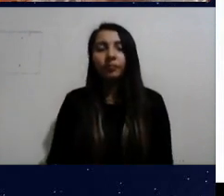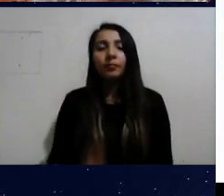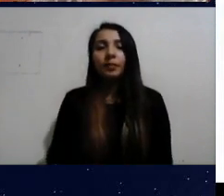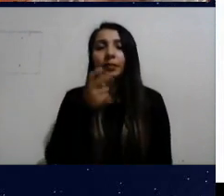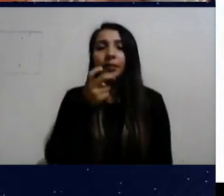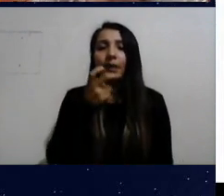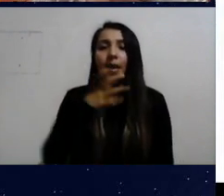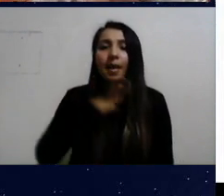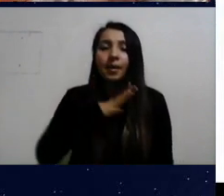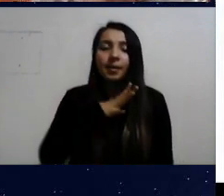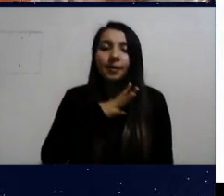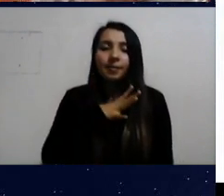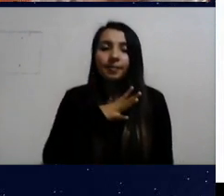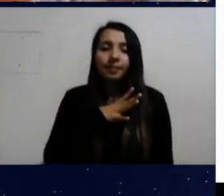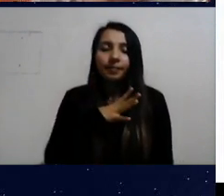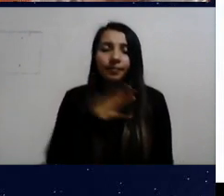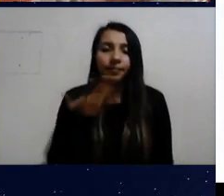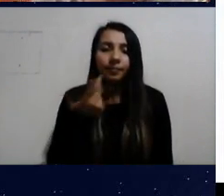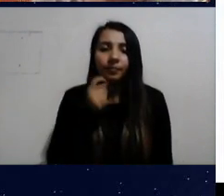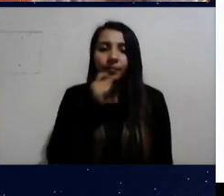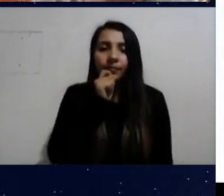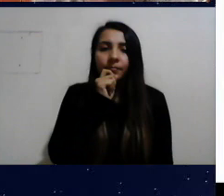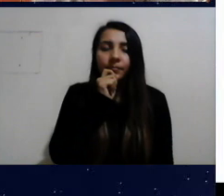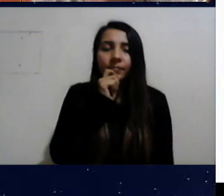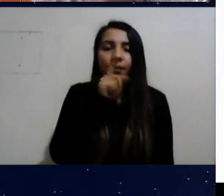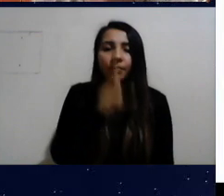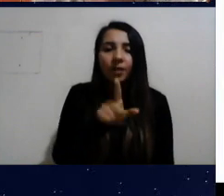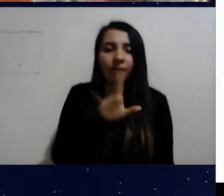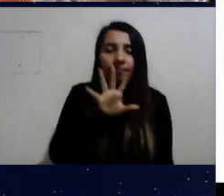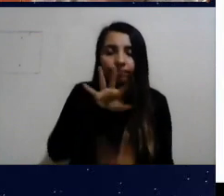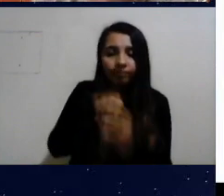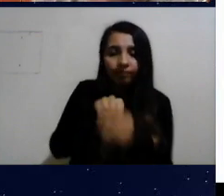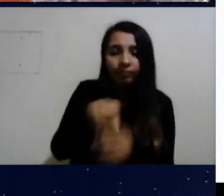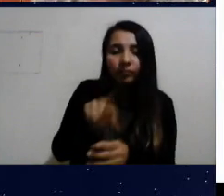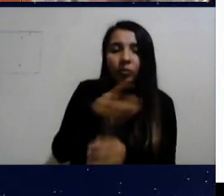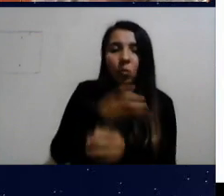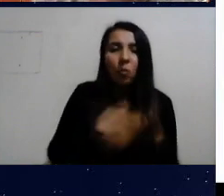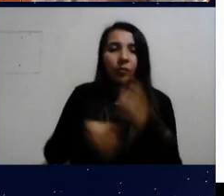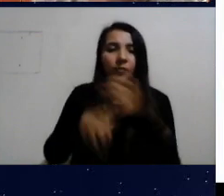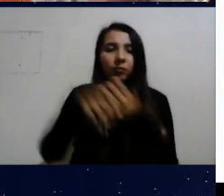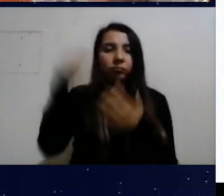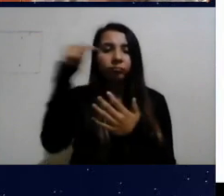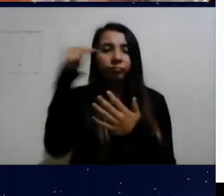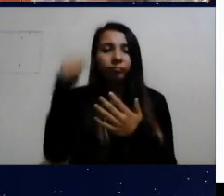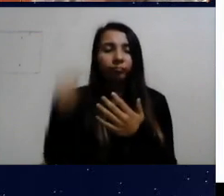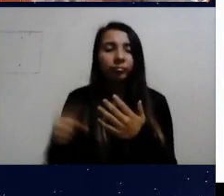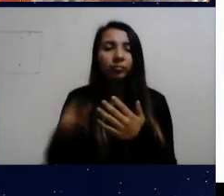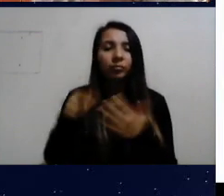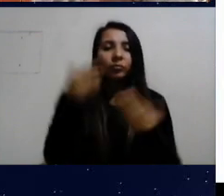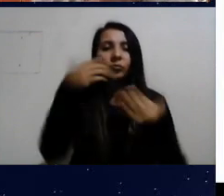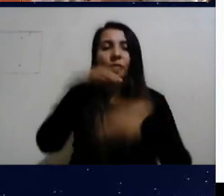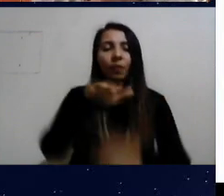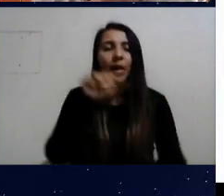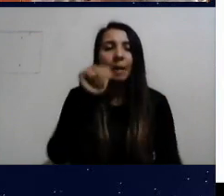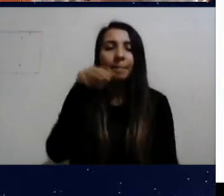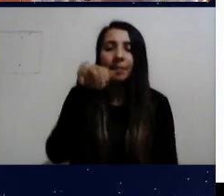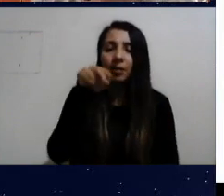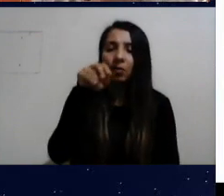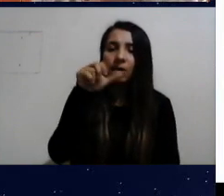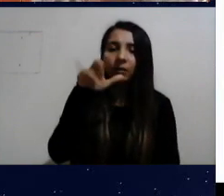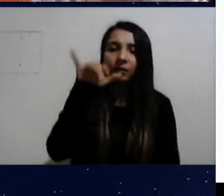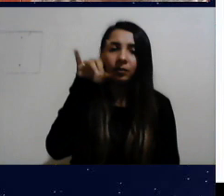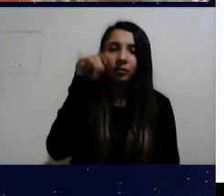Y estas diferencias pues tienen también profundas implicaciones con respecto